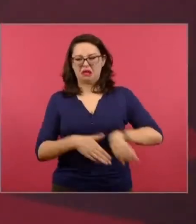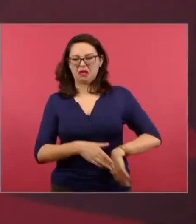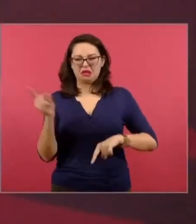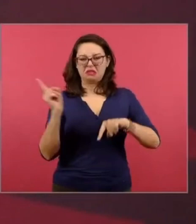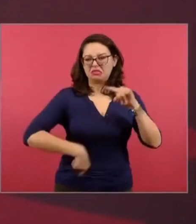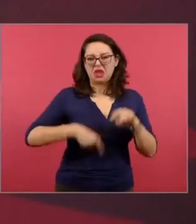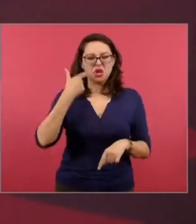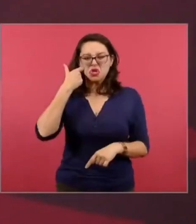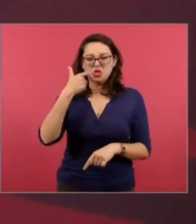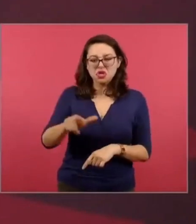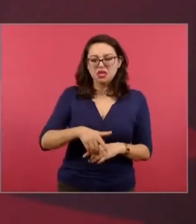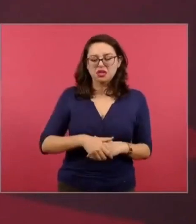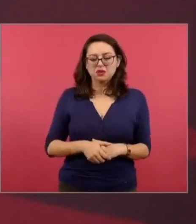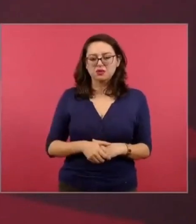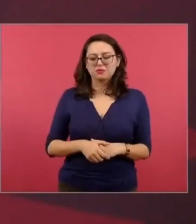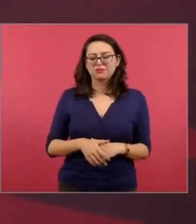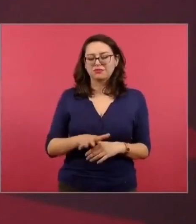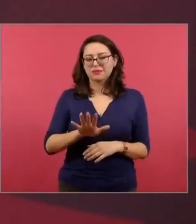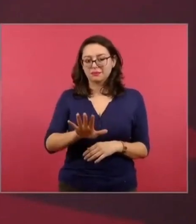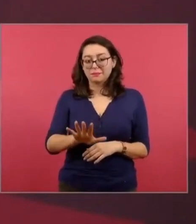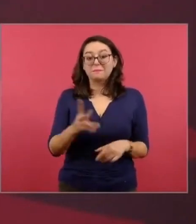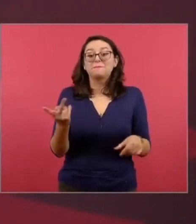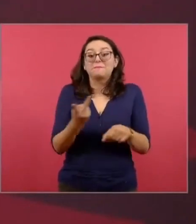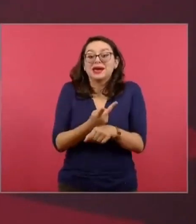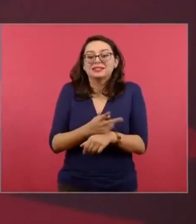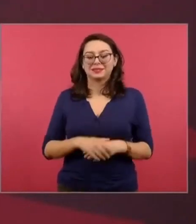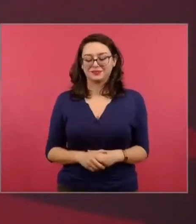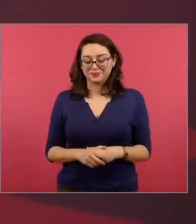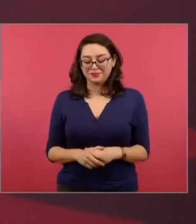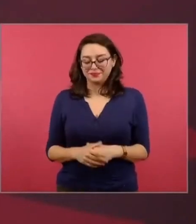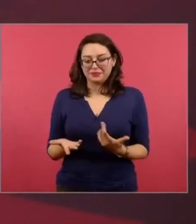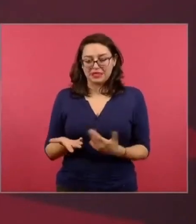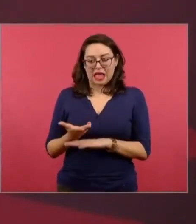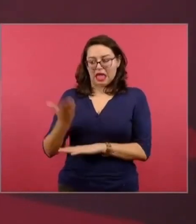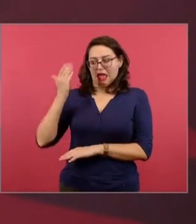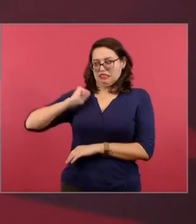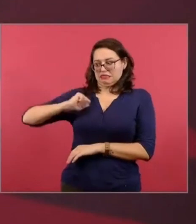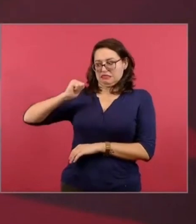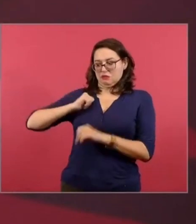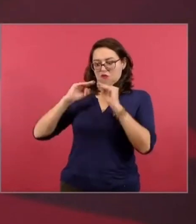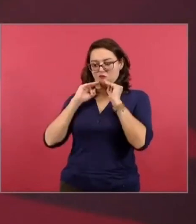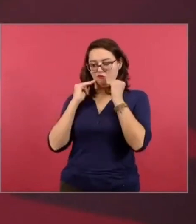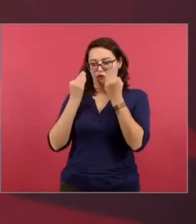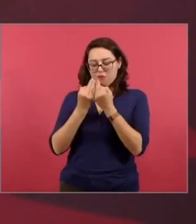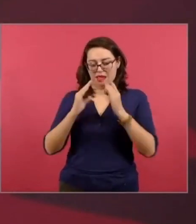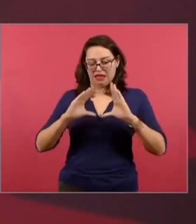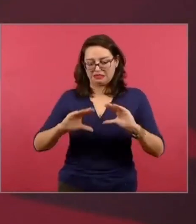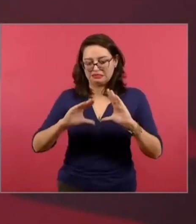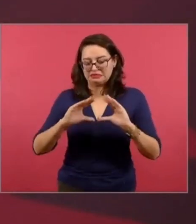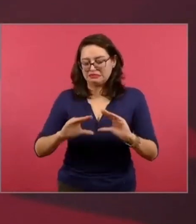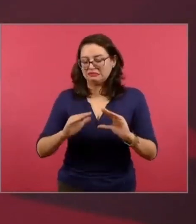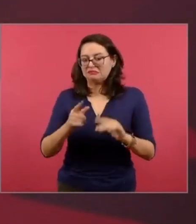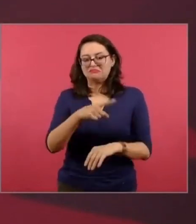magisterio, que también es verdad. El magisterio ya no veía que aquellos modelos fueran pertinentes para las necesidades de